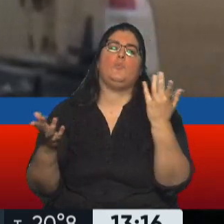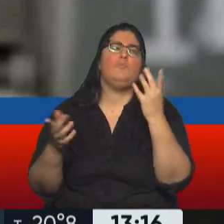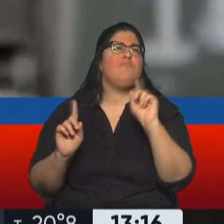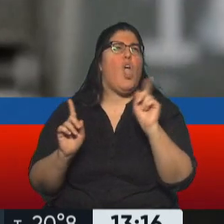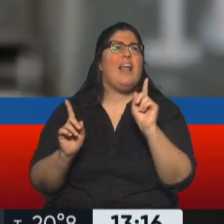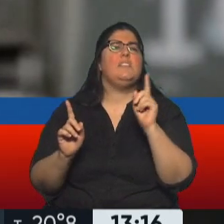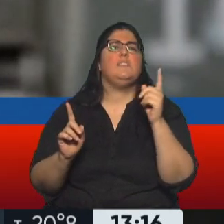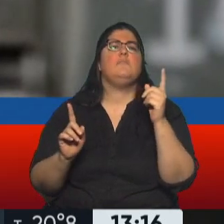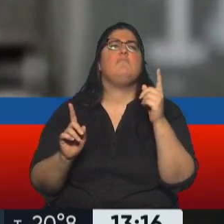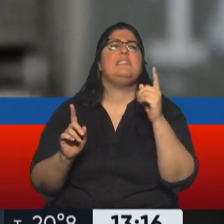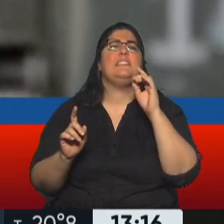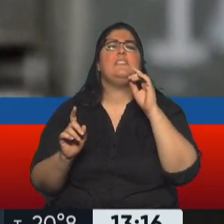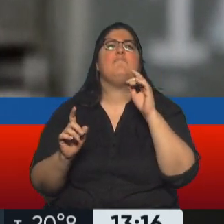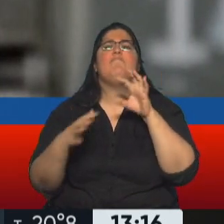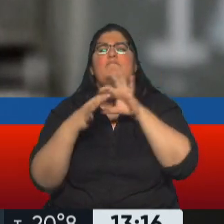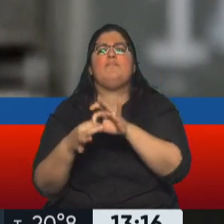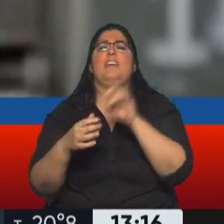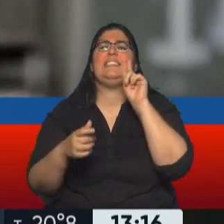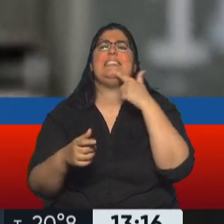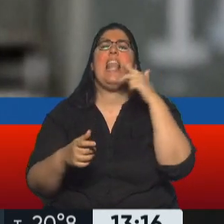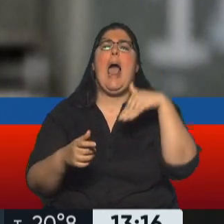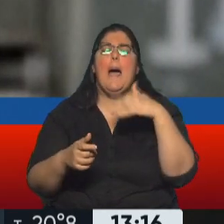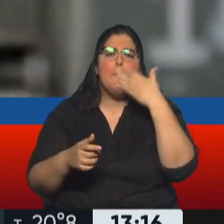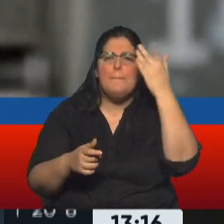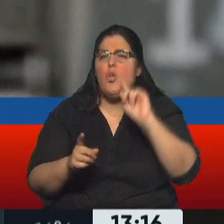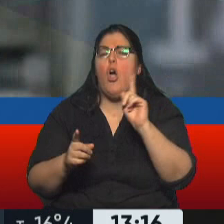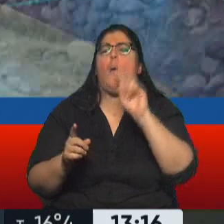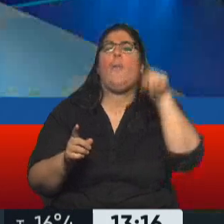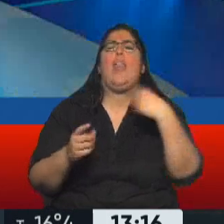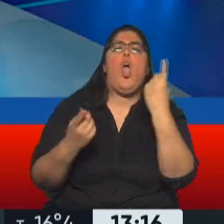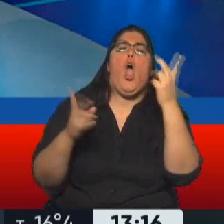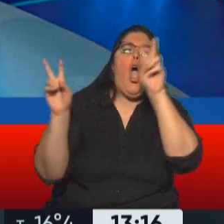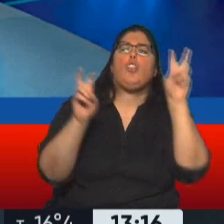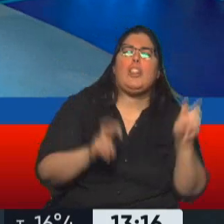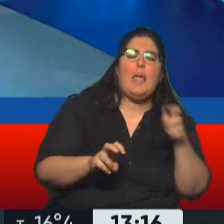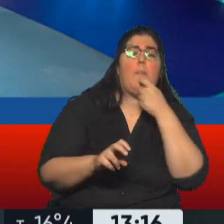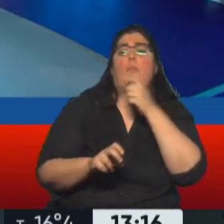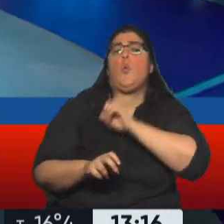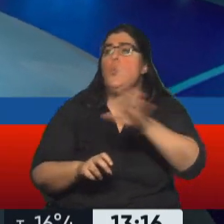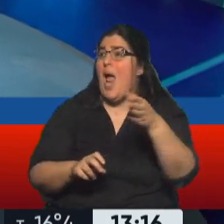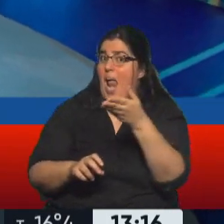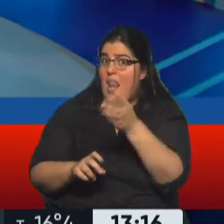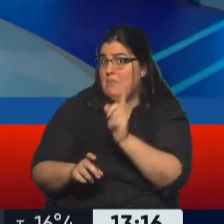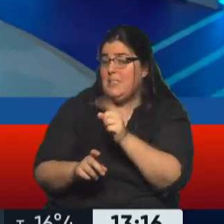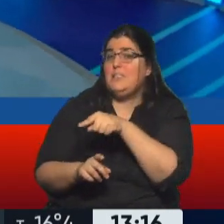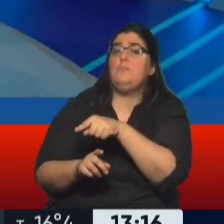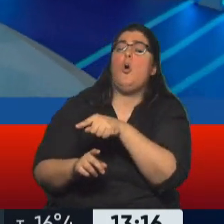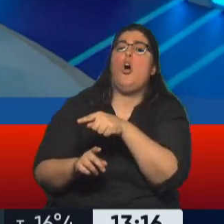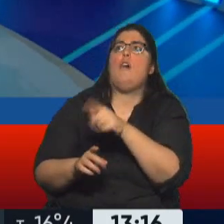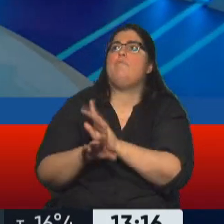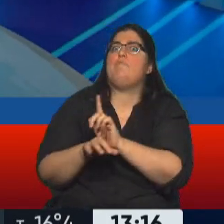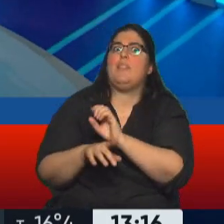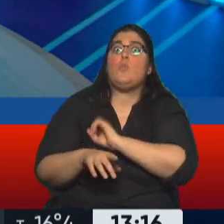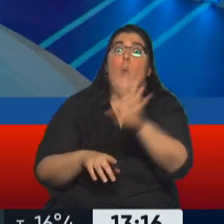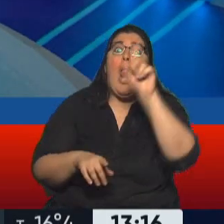con concretamente el Islam, sino con otro montón de factores, ¿no? Vamos a sectores rurales, de donde primero es el origen de los